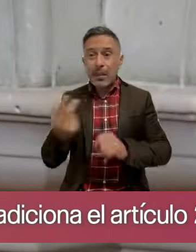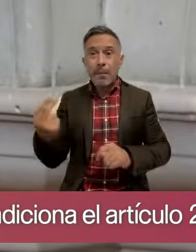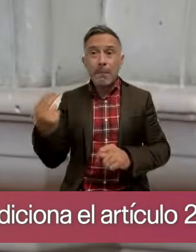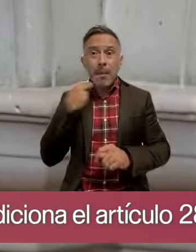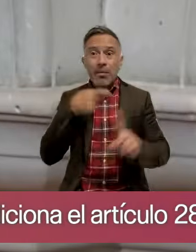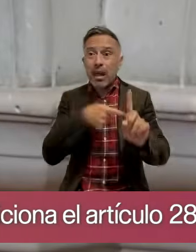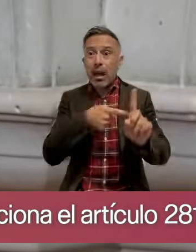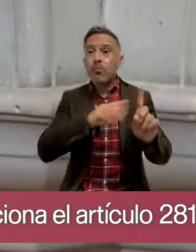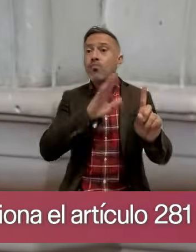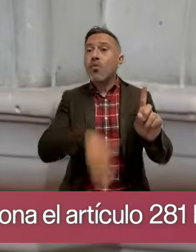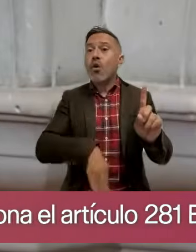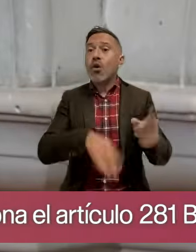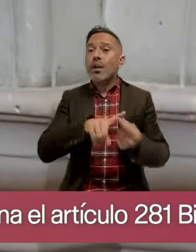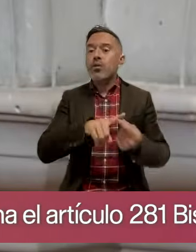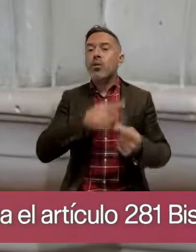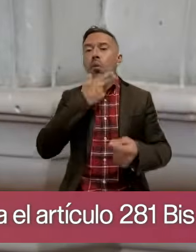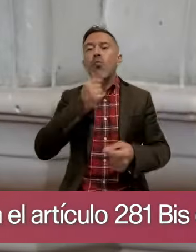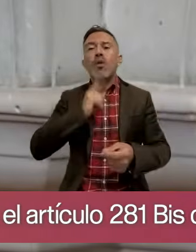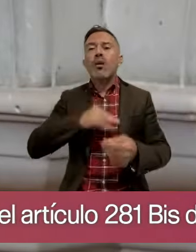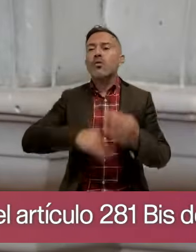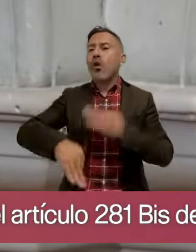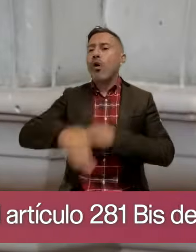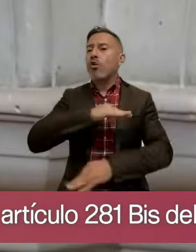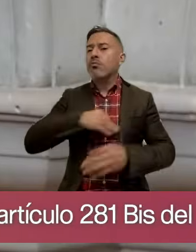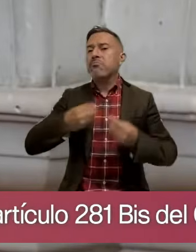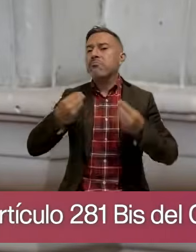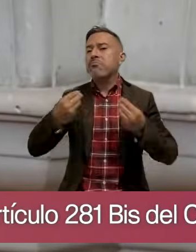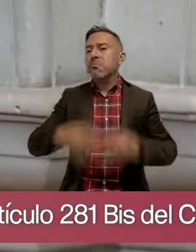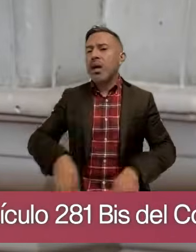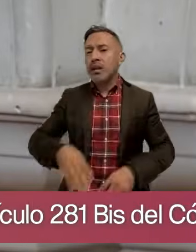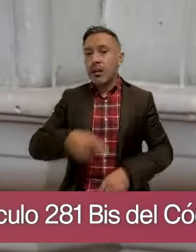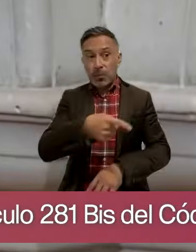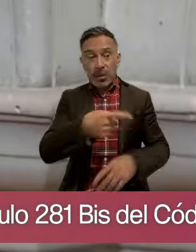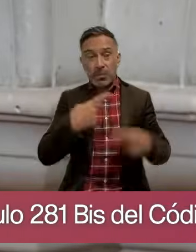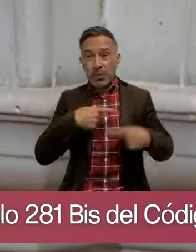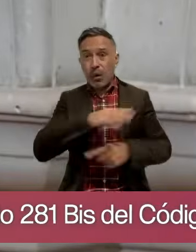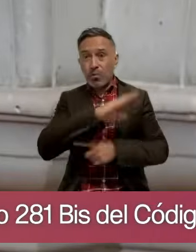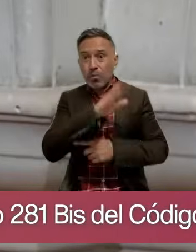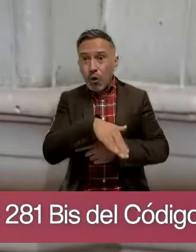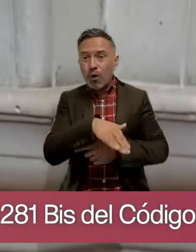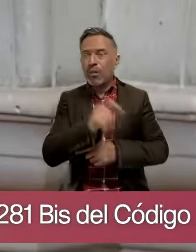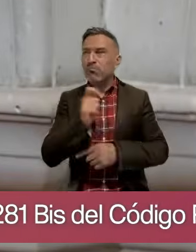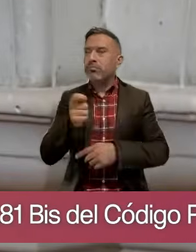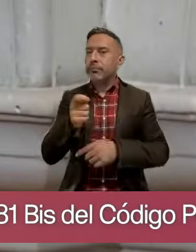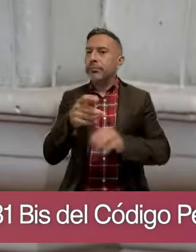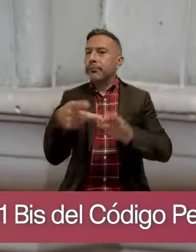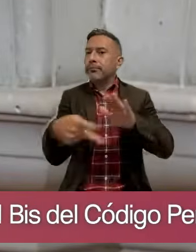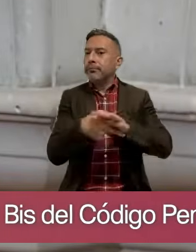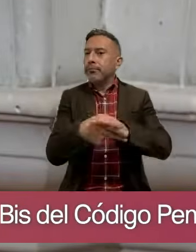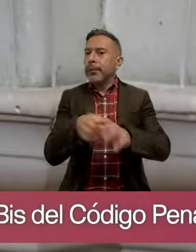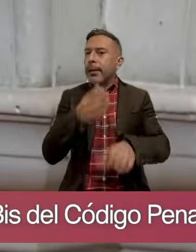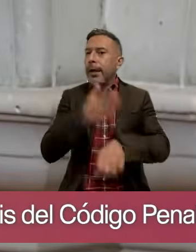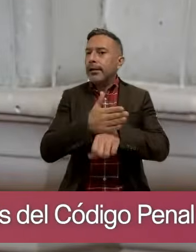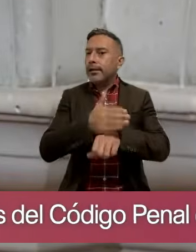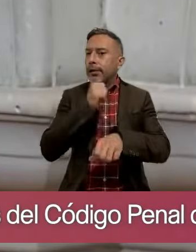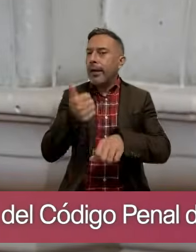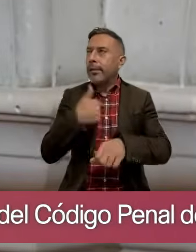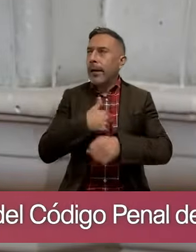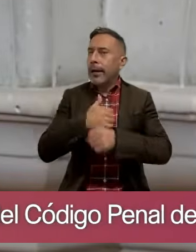y perdemos todos. Porque cuando hay una víctima más injusticia, la herida en México es